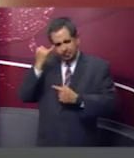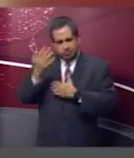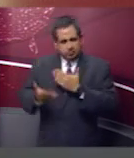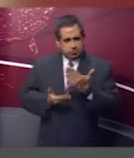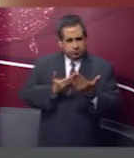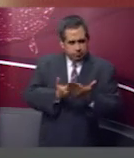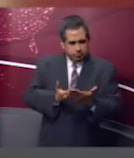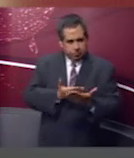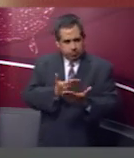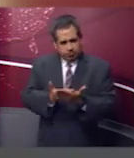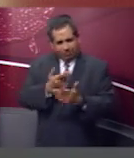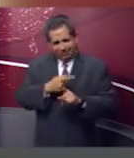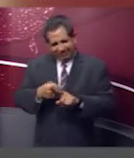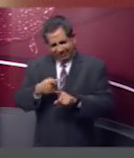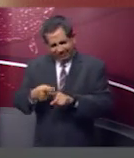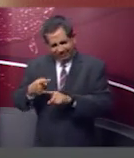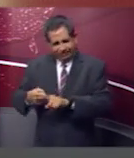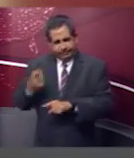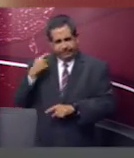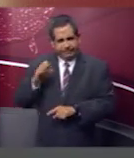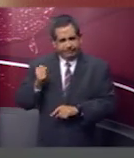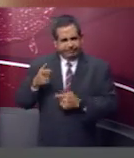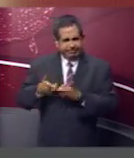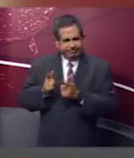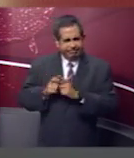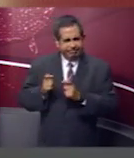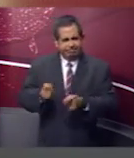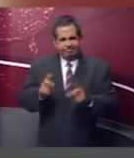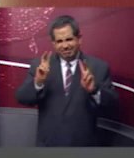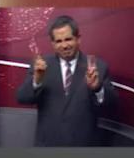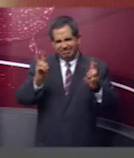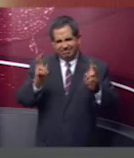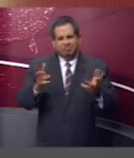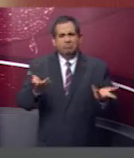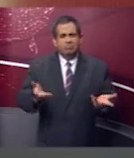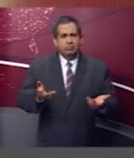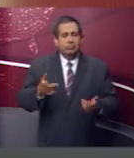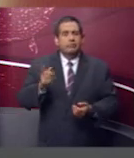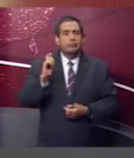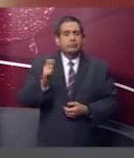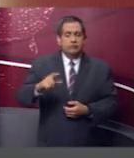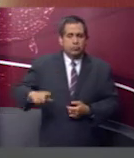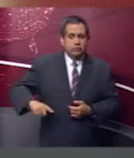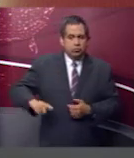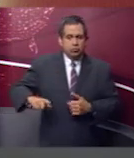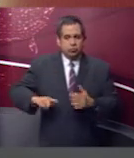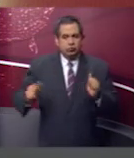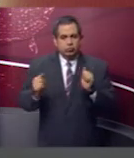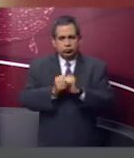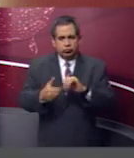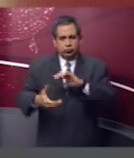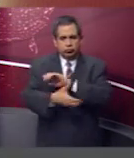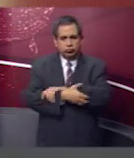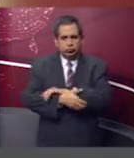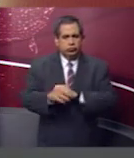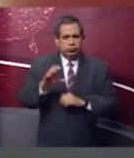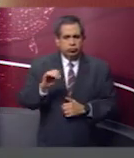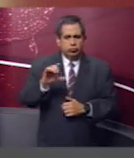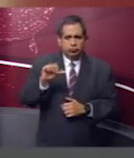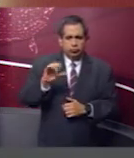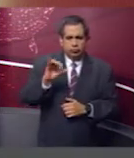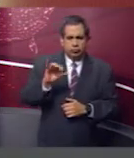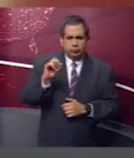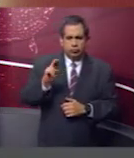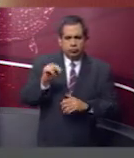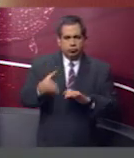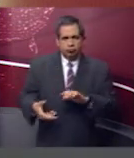durante la 63ª legislatura pues fue el relativo a la conformación de gobiernos de coalición. Hay que señalar que estos debates